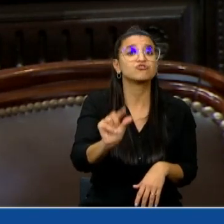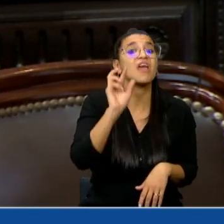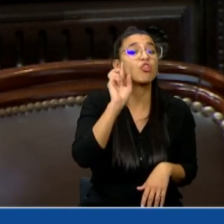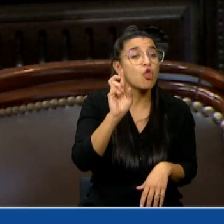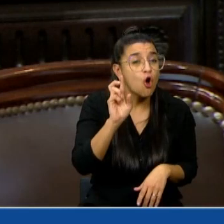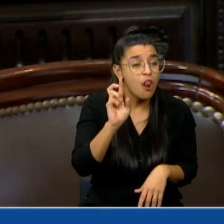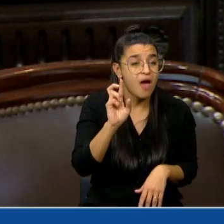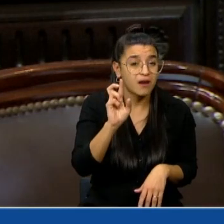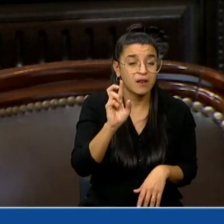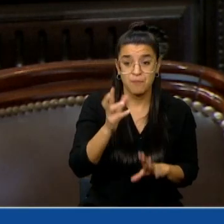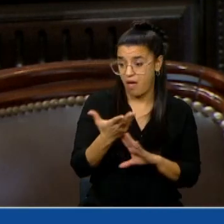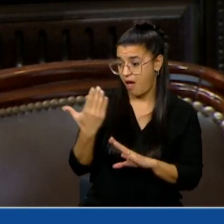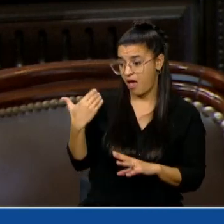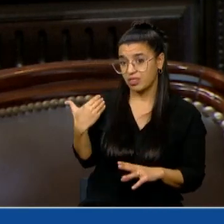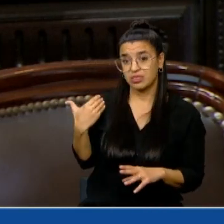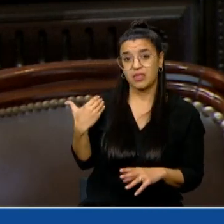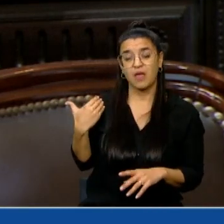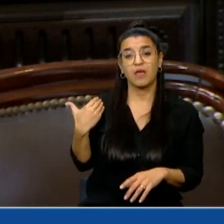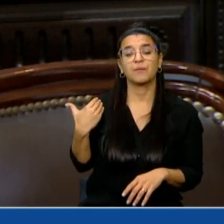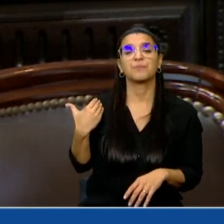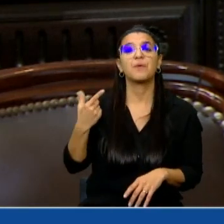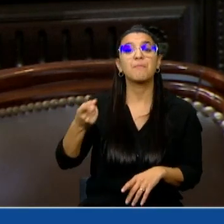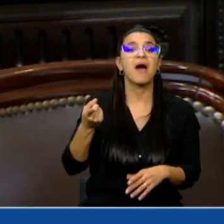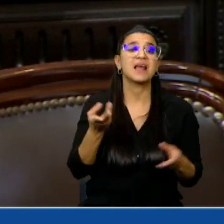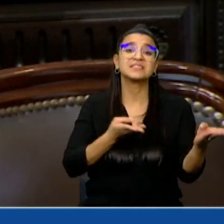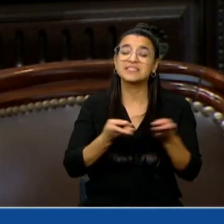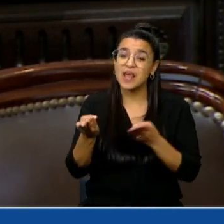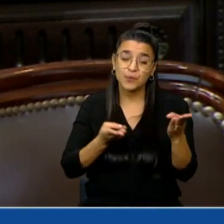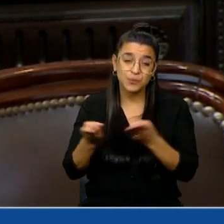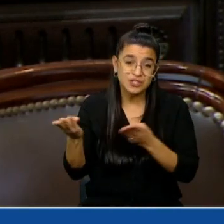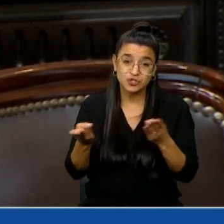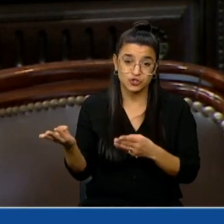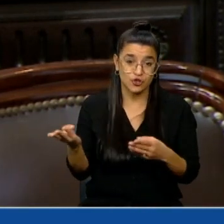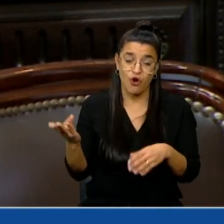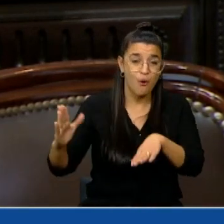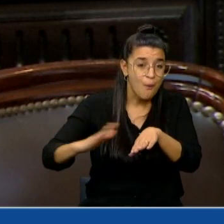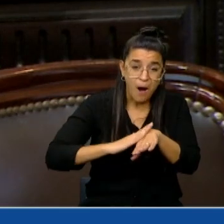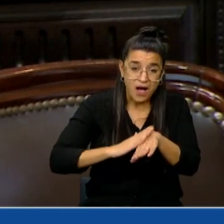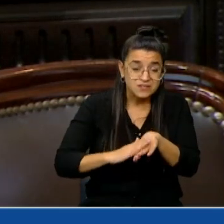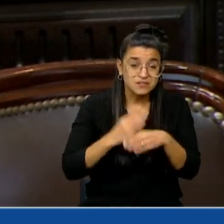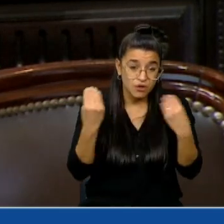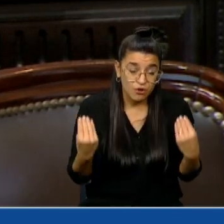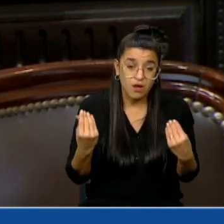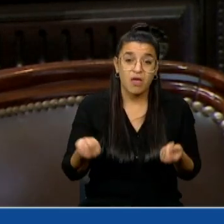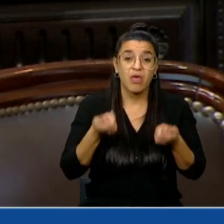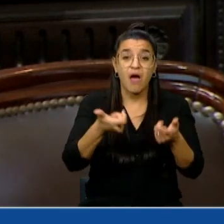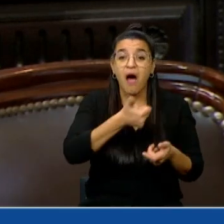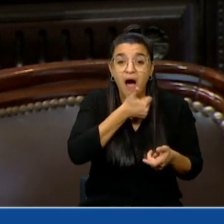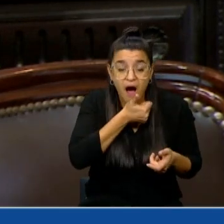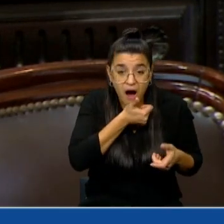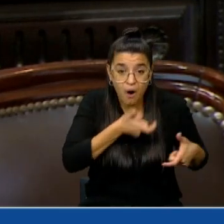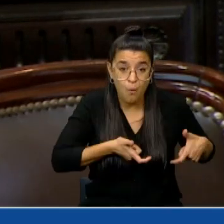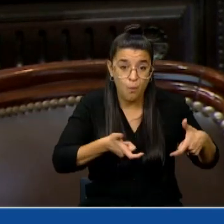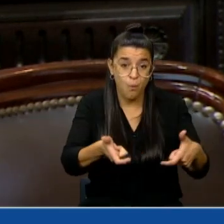dólares que fueron tomados para un servicio esencial, un servicio humano, como es la provisión de agua